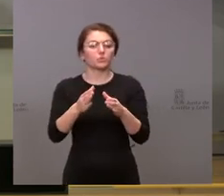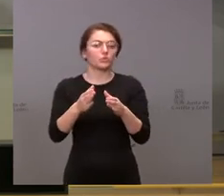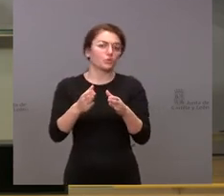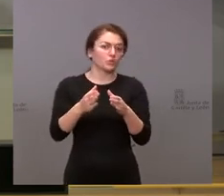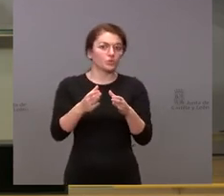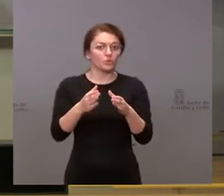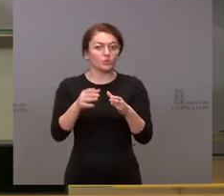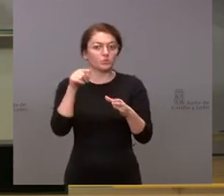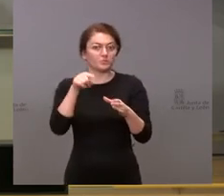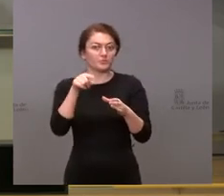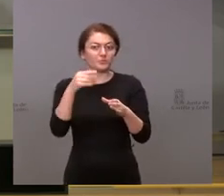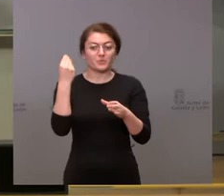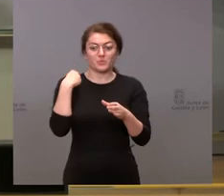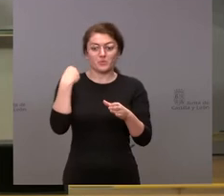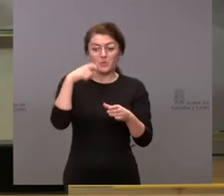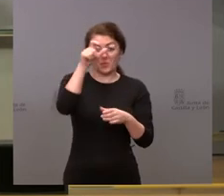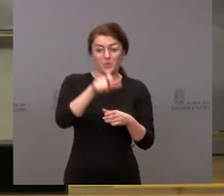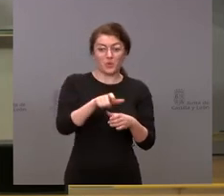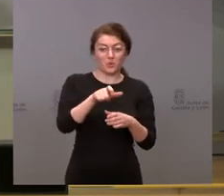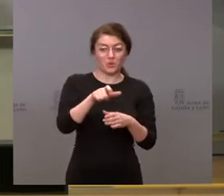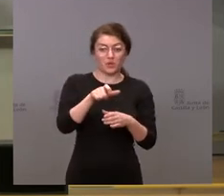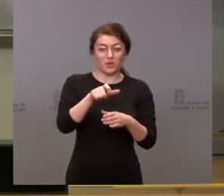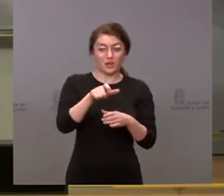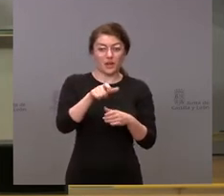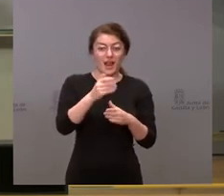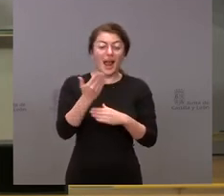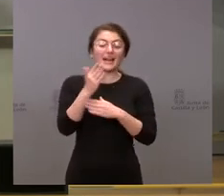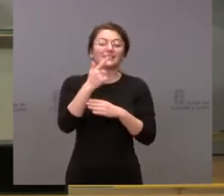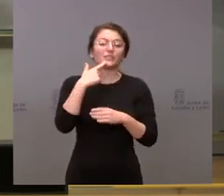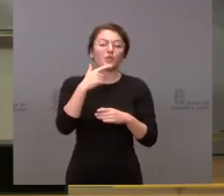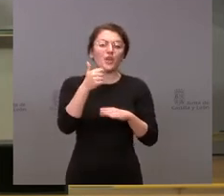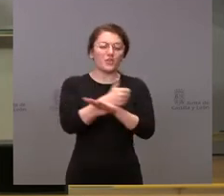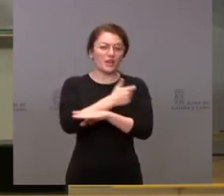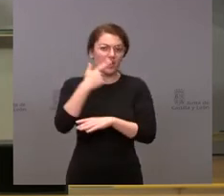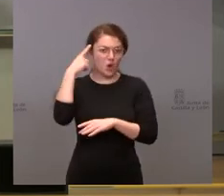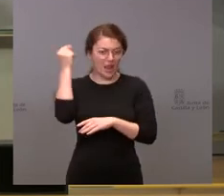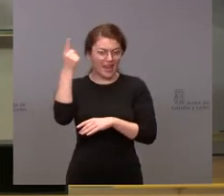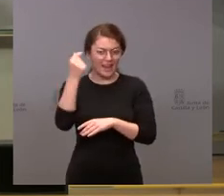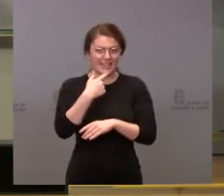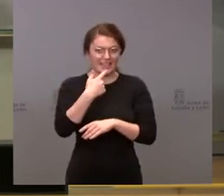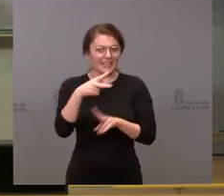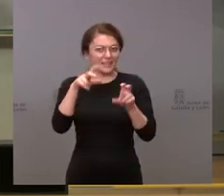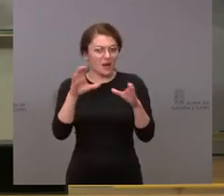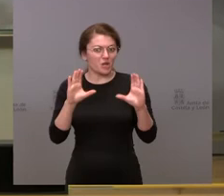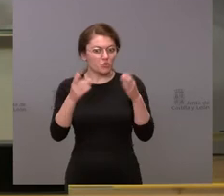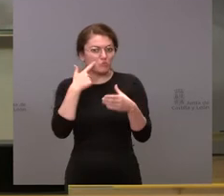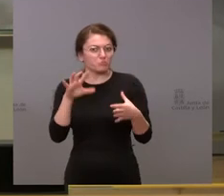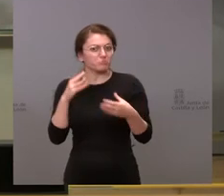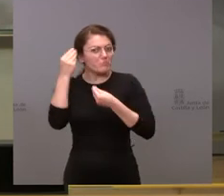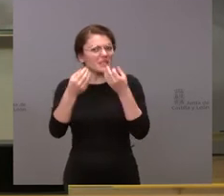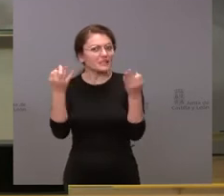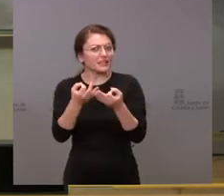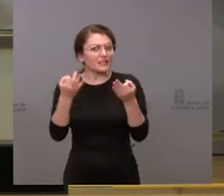también el candidato francisco y sea en relación a este tema esta reunión quería saber si nos podía